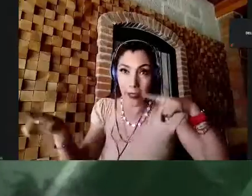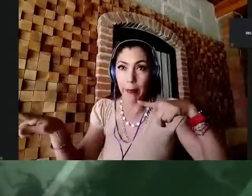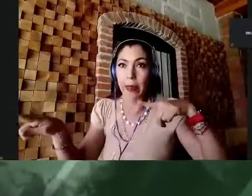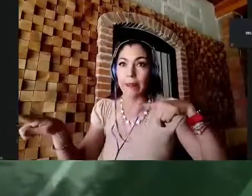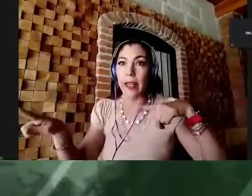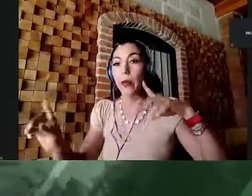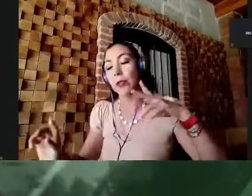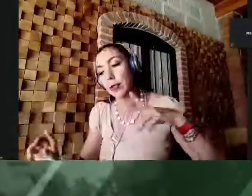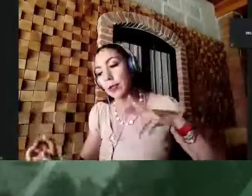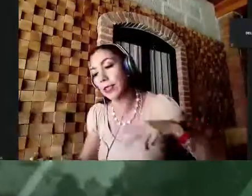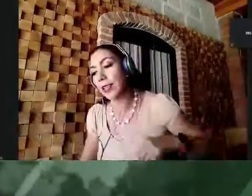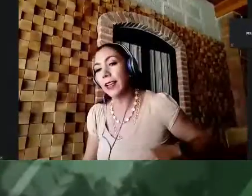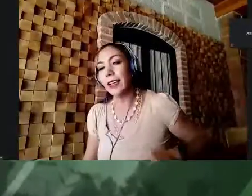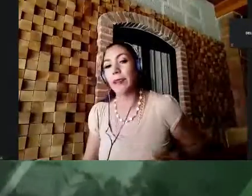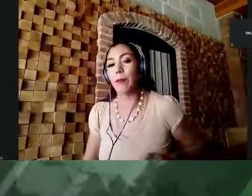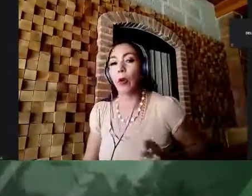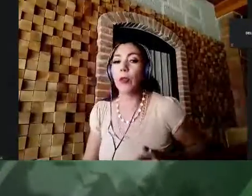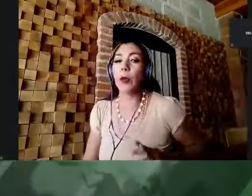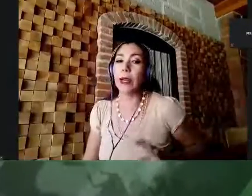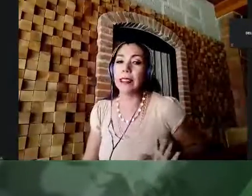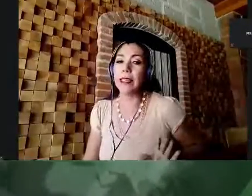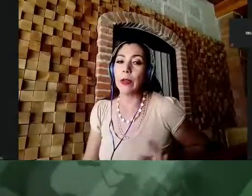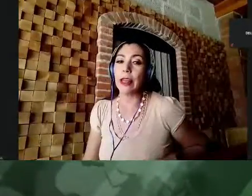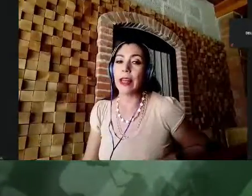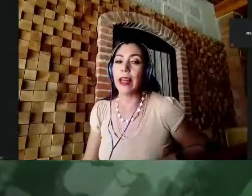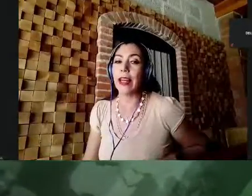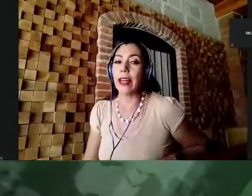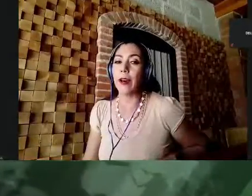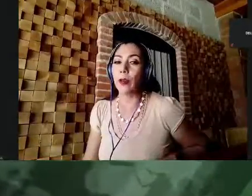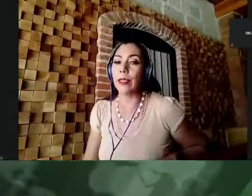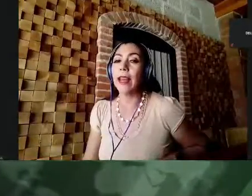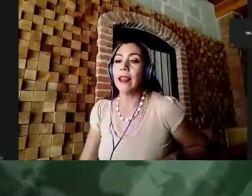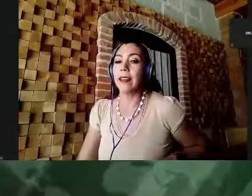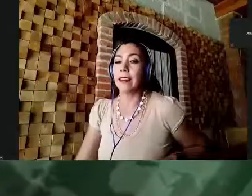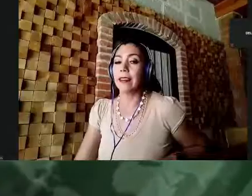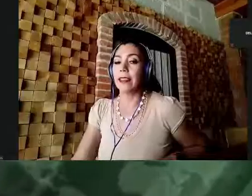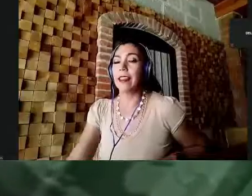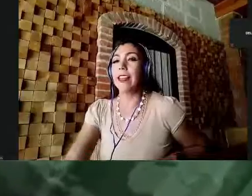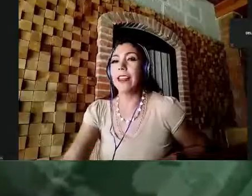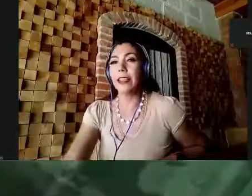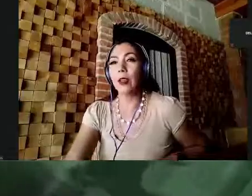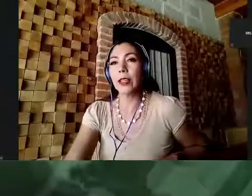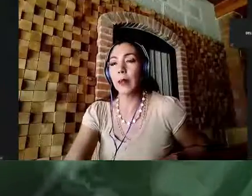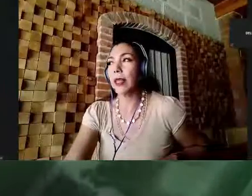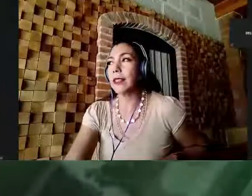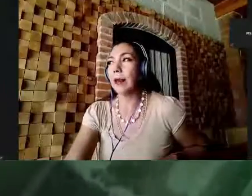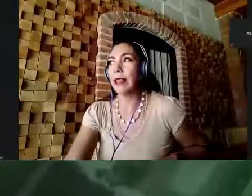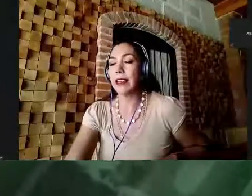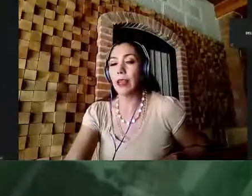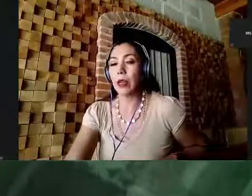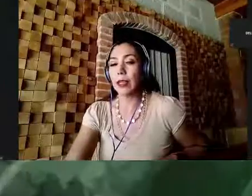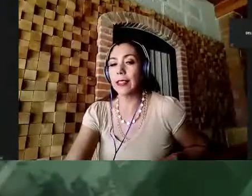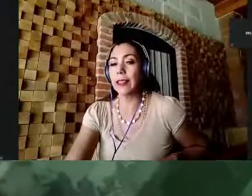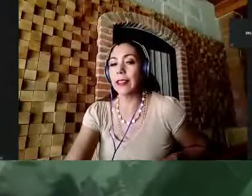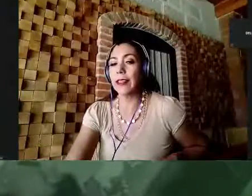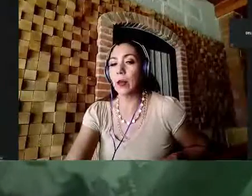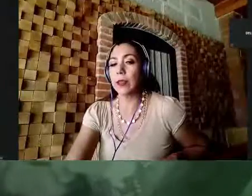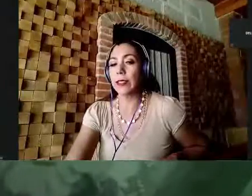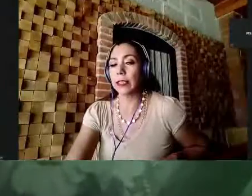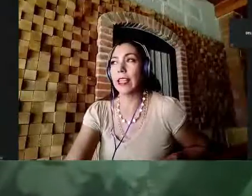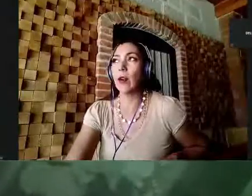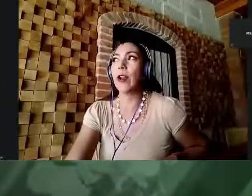o viceversa, ¿no? Entonces, por lo pronto Brasil ahorita da la nota. Y el dato que también estaba leyendo, Nati,